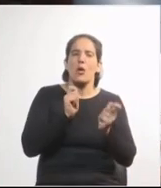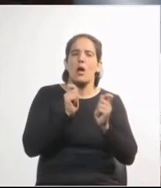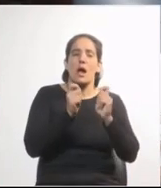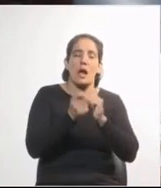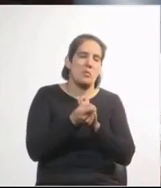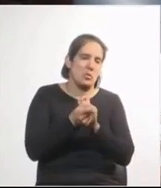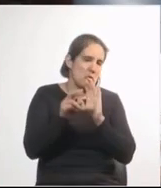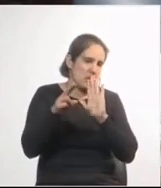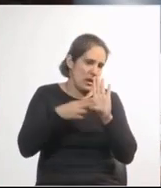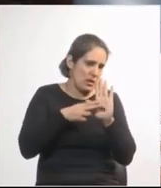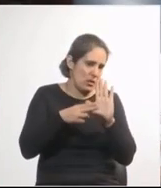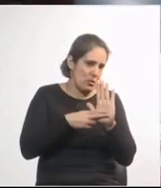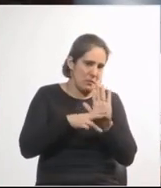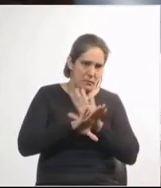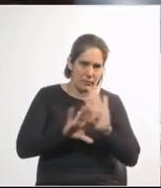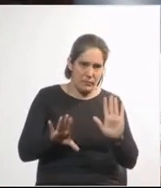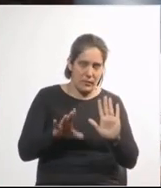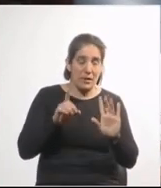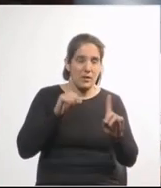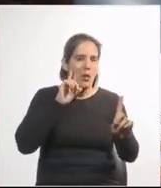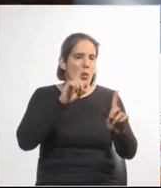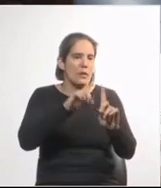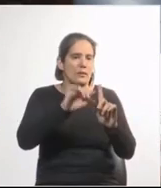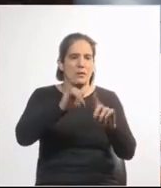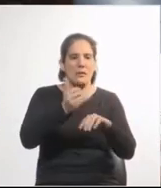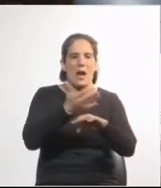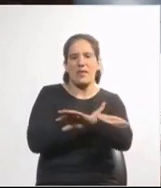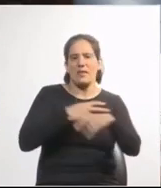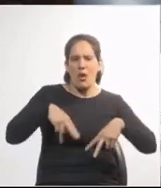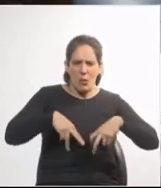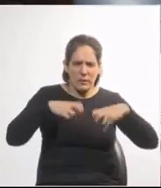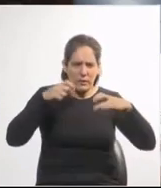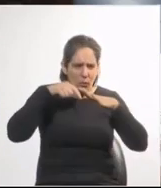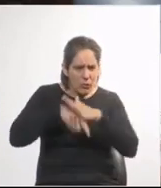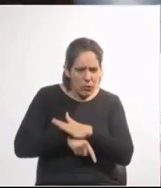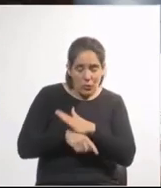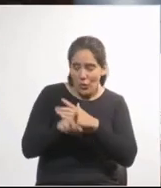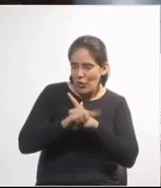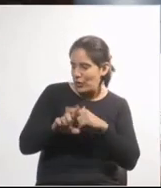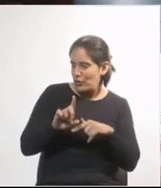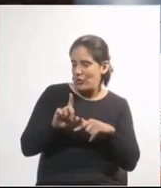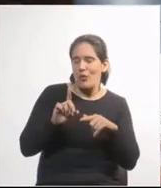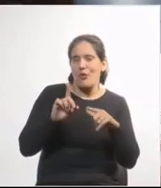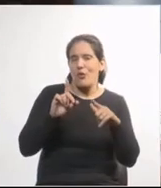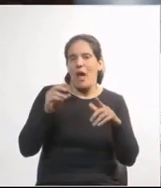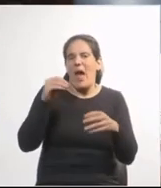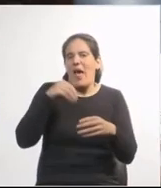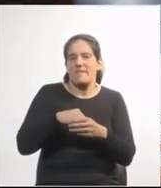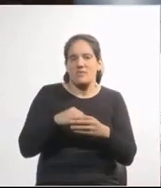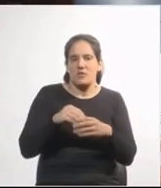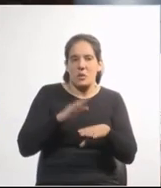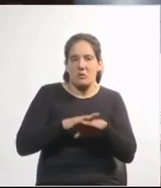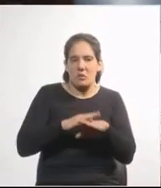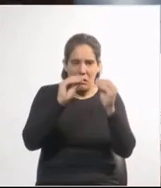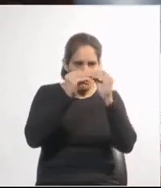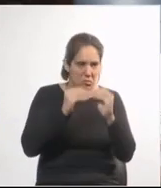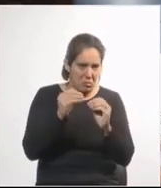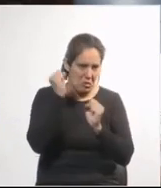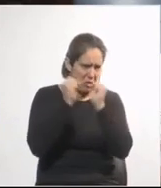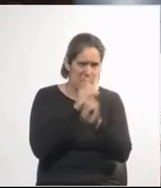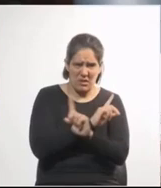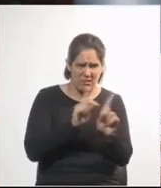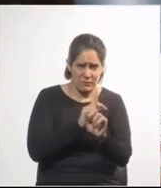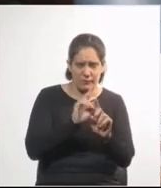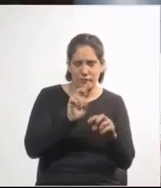modificaciones normativas que deberían ser objeto de un análisis más profundo y no corresponde resolver en una rendición de cuentas. En